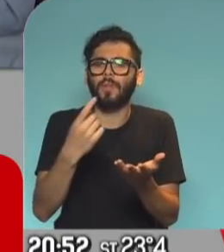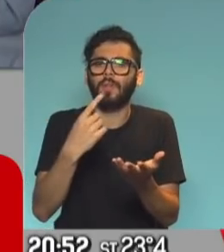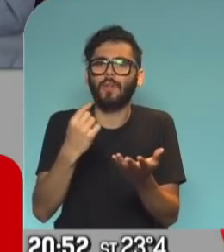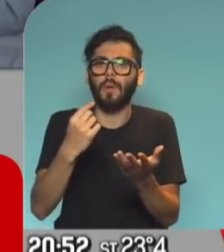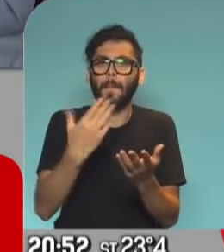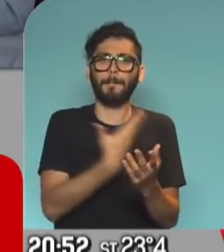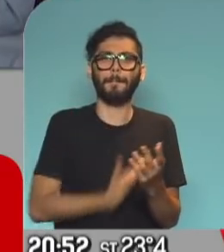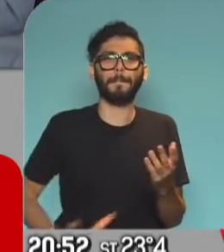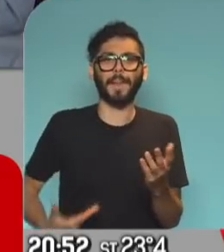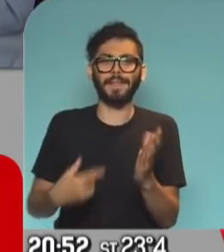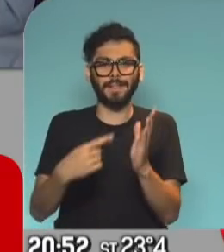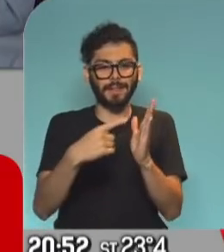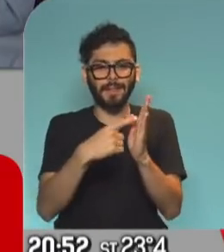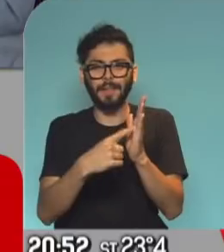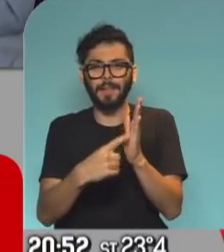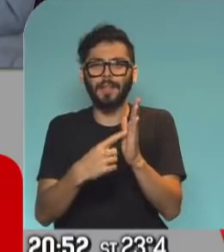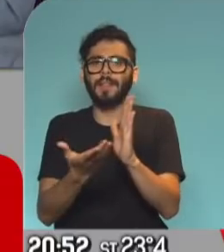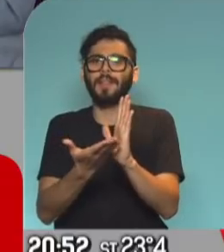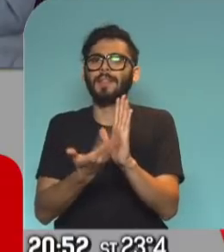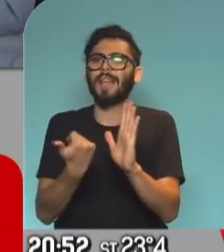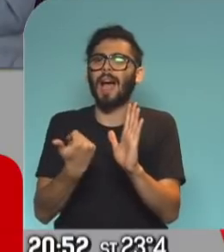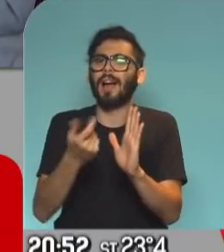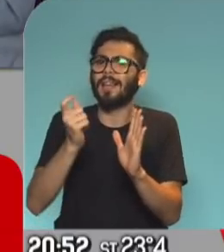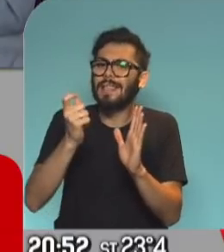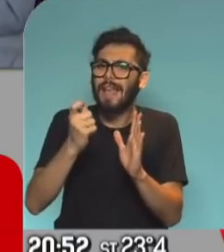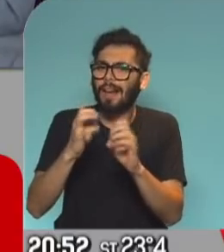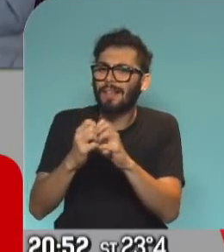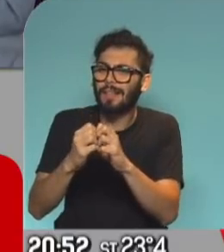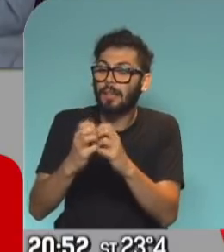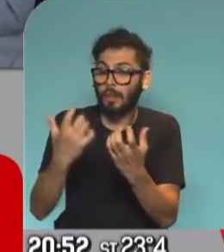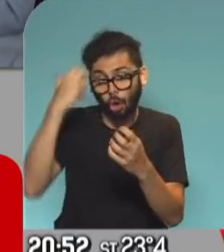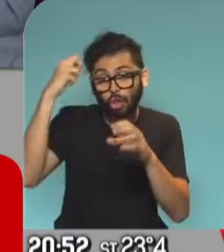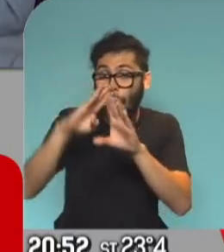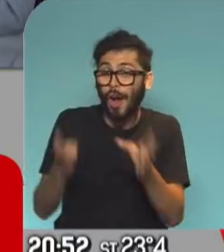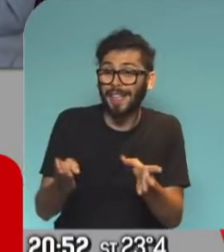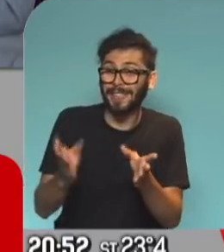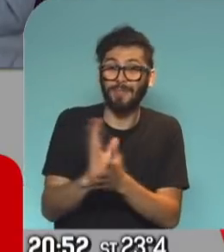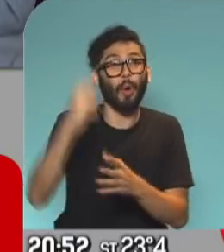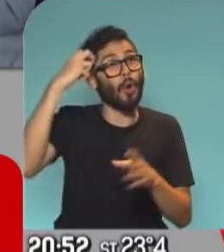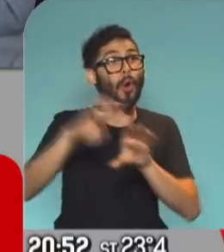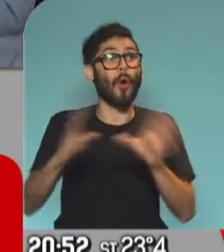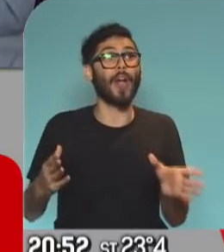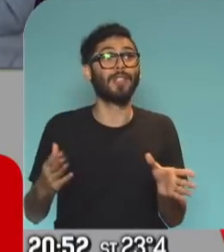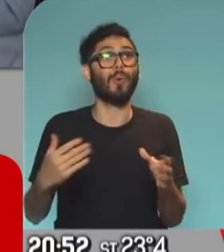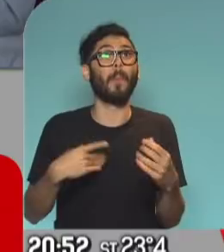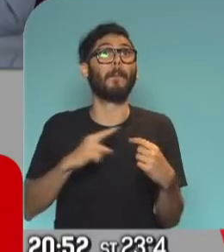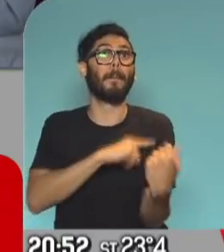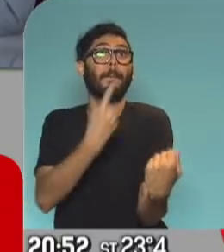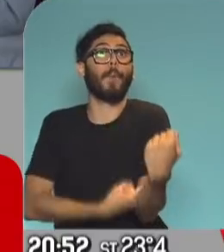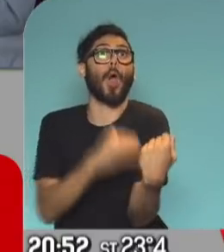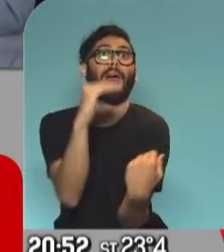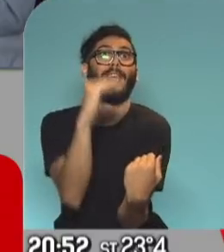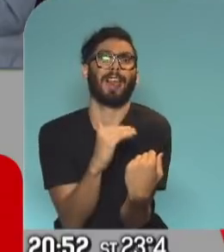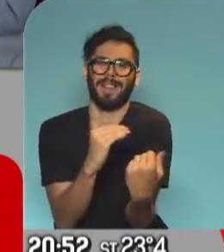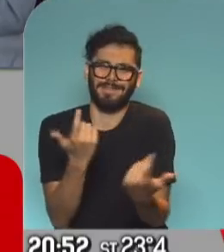un presidente porque el Congreso así lo quiere? El propio Congreso no se van a sacar ellos mismos poder. Tendría que ser una decisión del